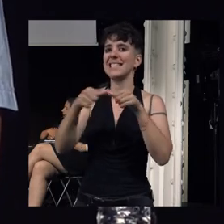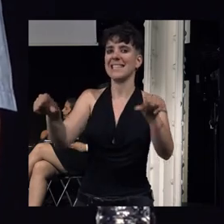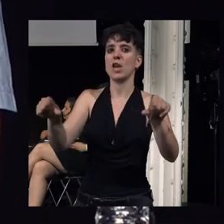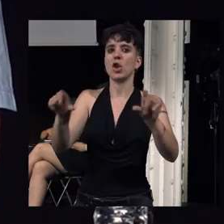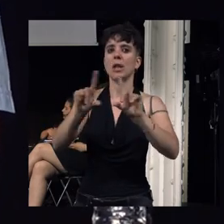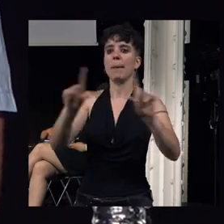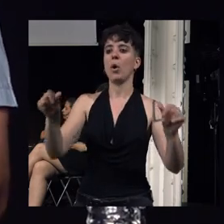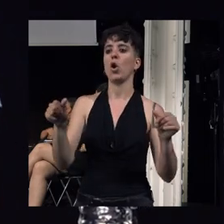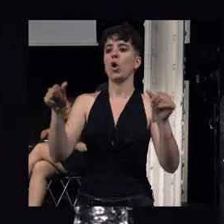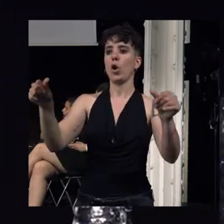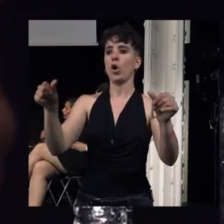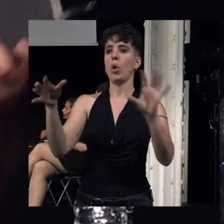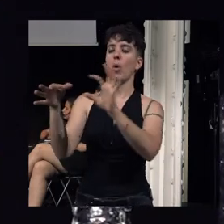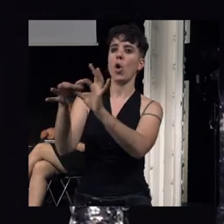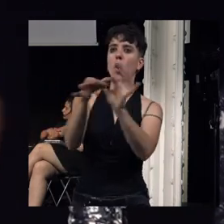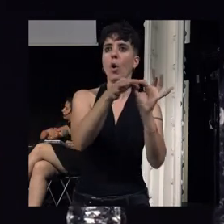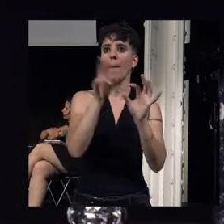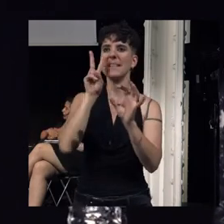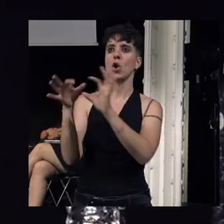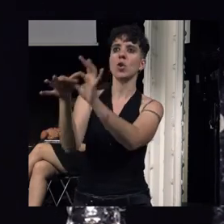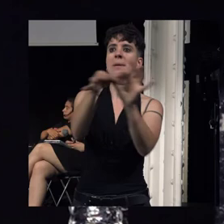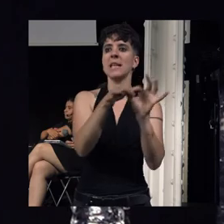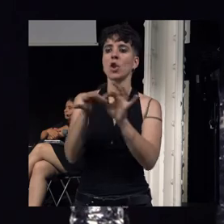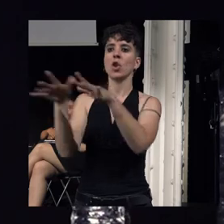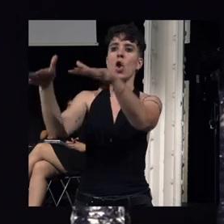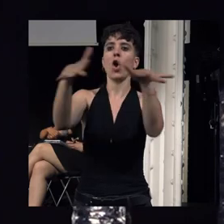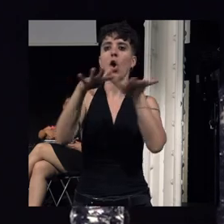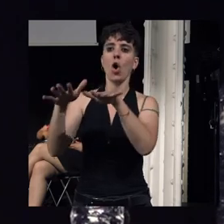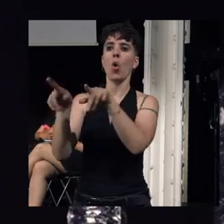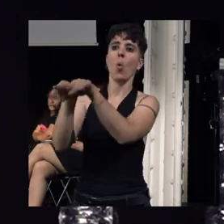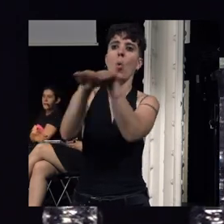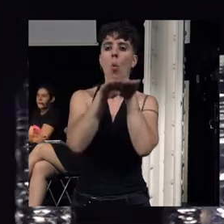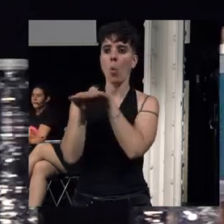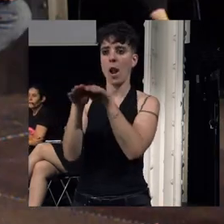esta visión unificadora de las realidades, ¿no?